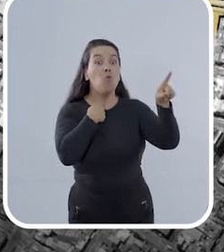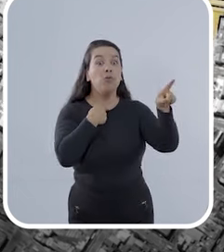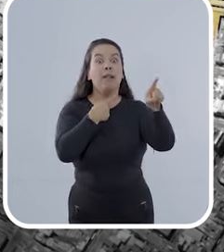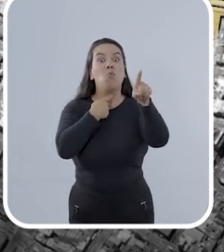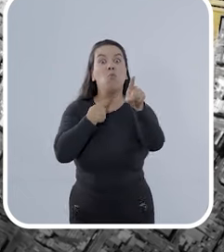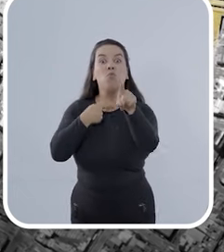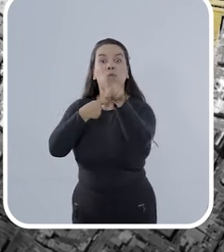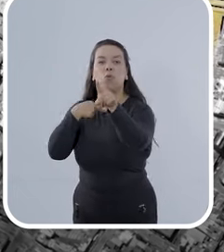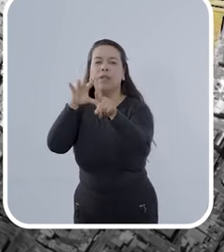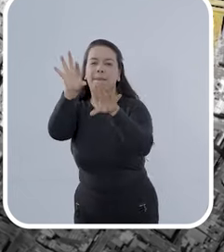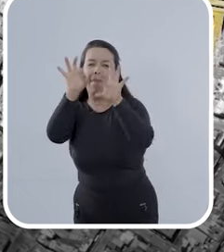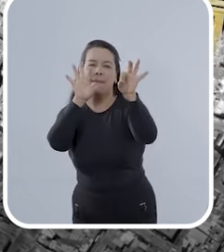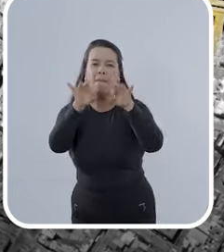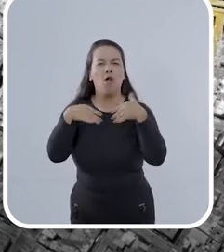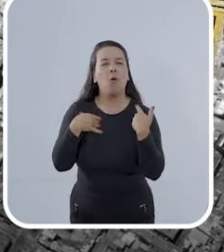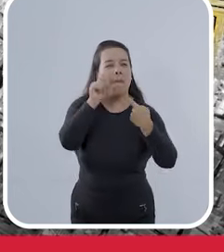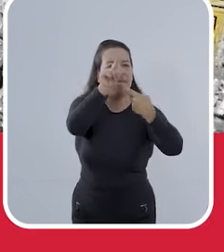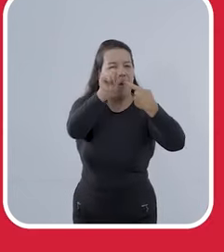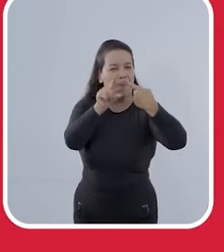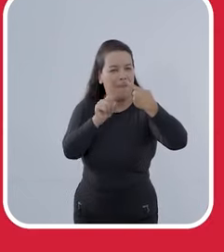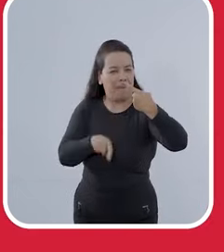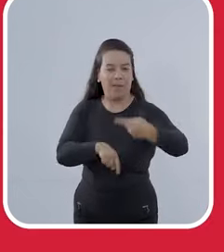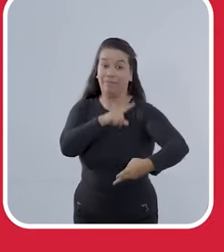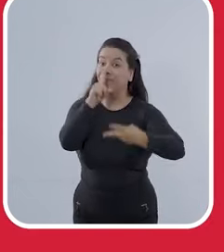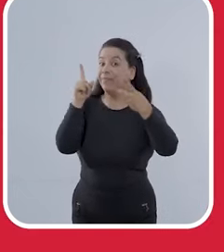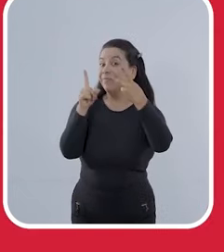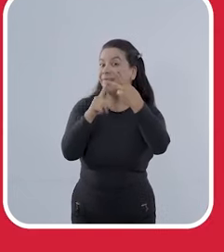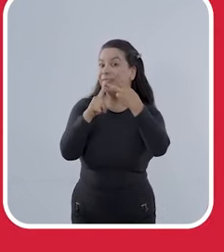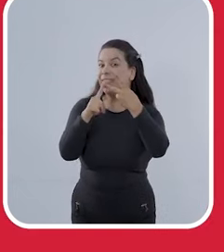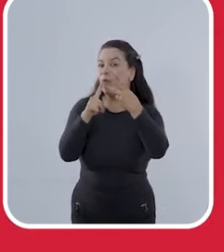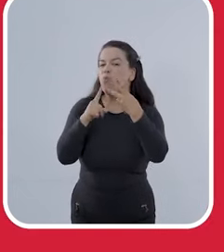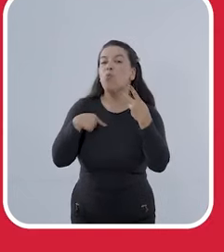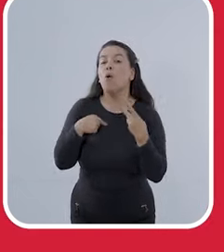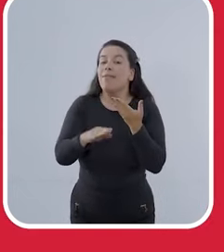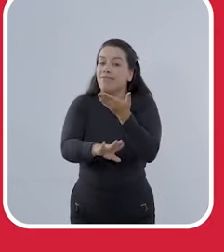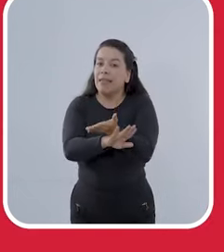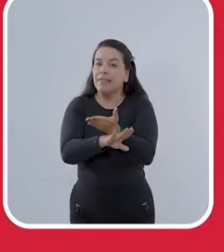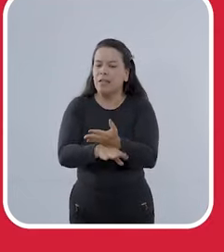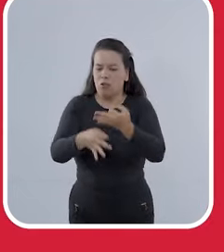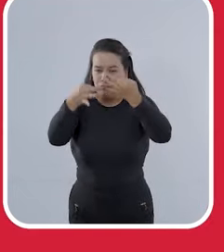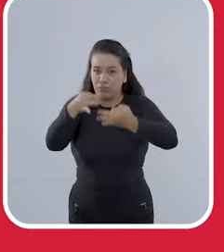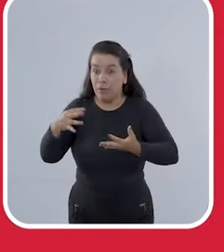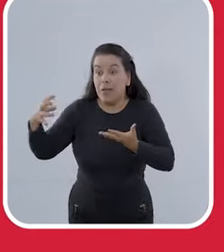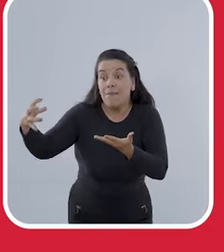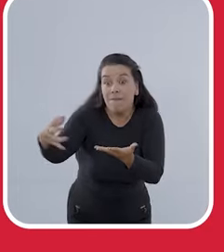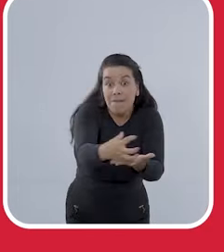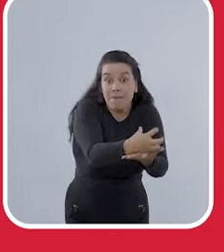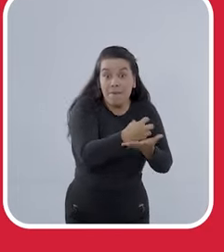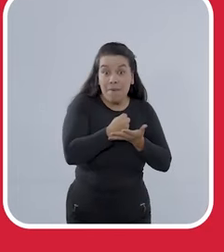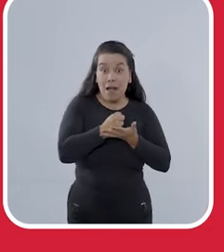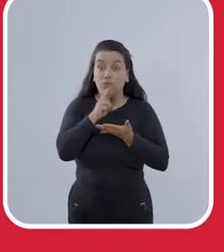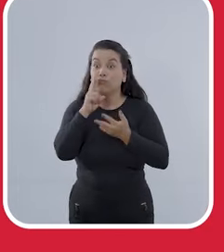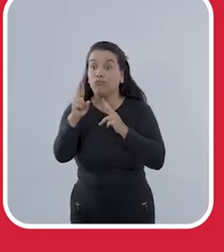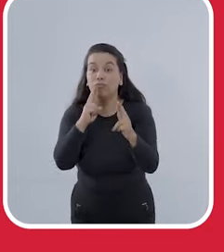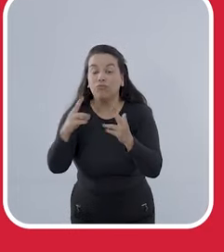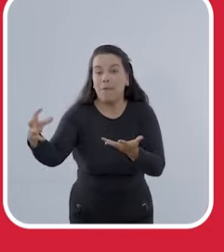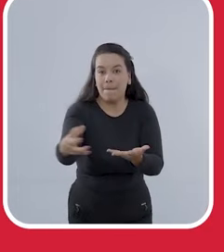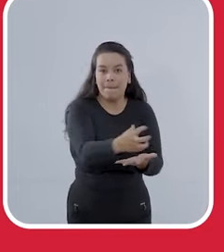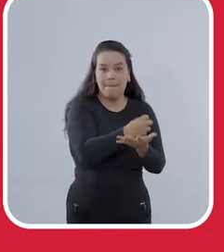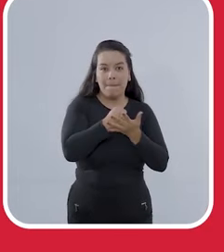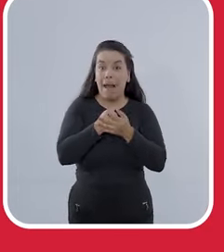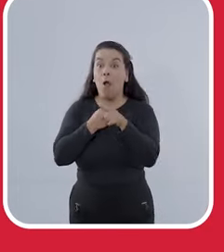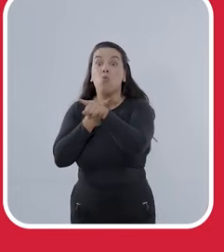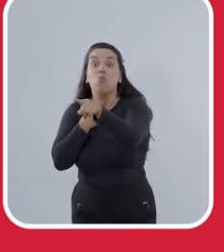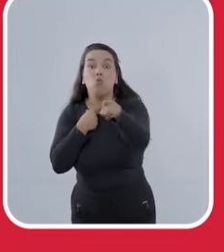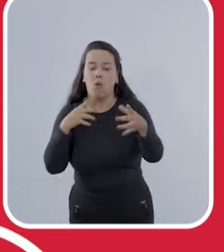mediante una encuesta. Y el segundo, el diseño de una propuesta definitiva, que recoge los resultados de las preferencias expresadas